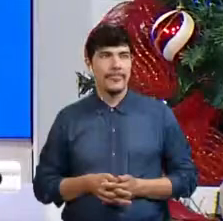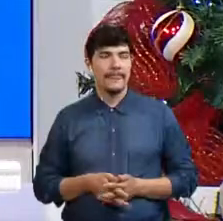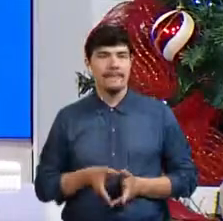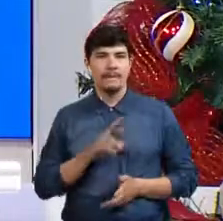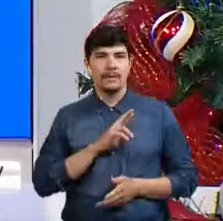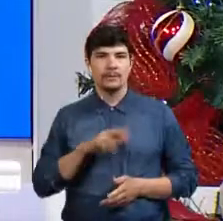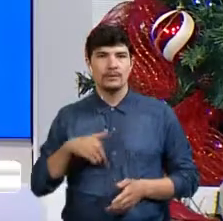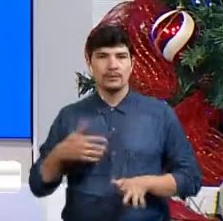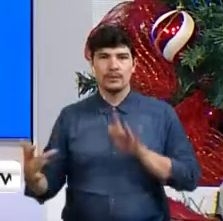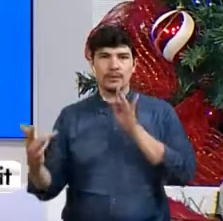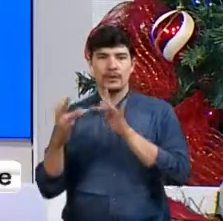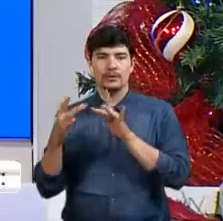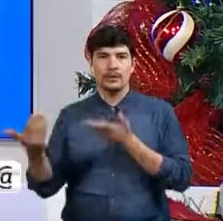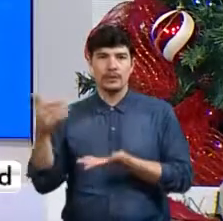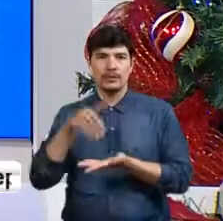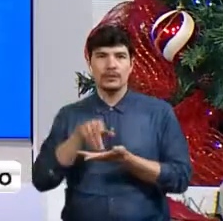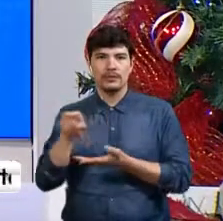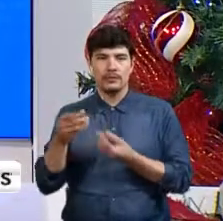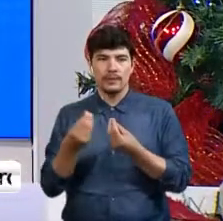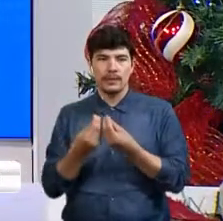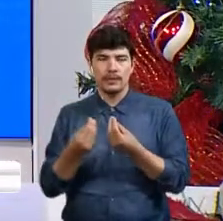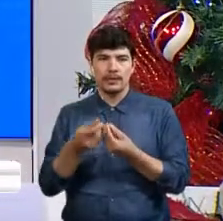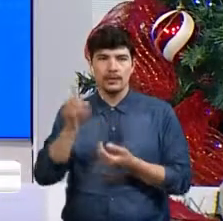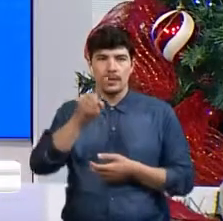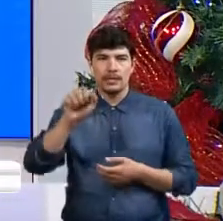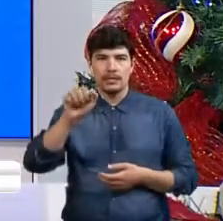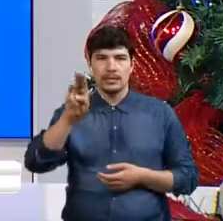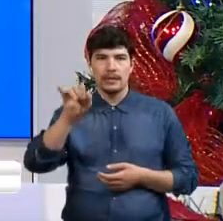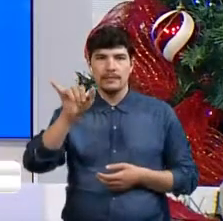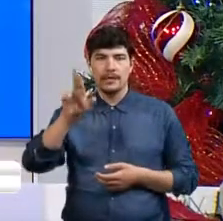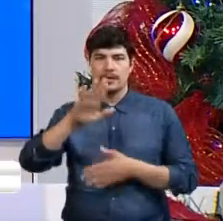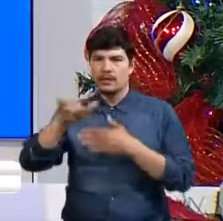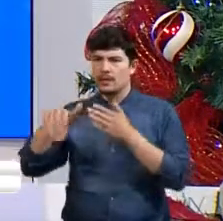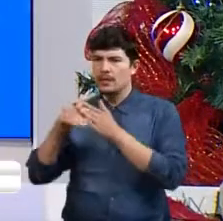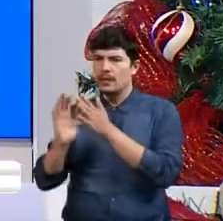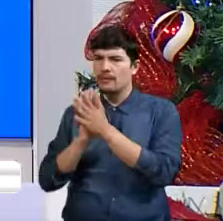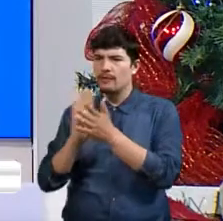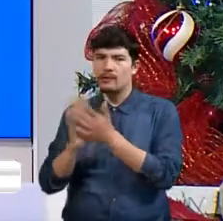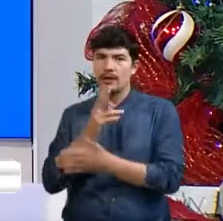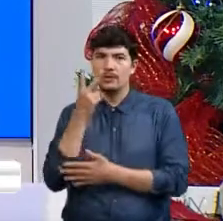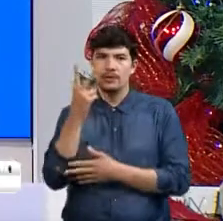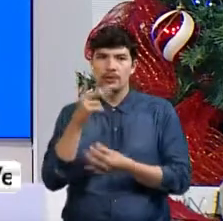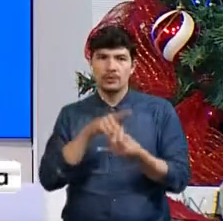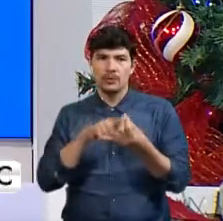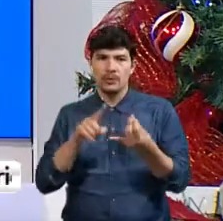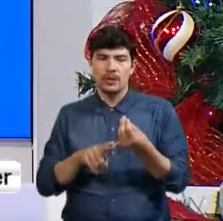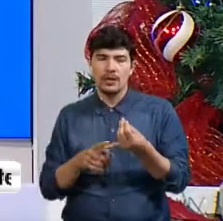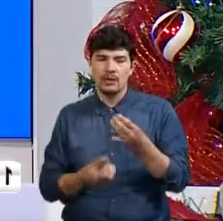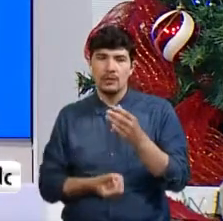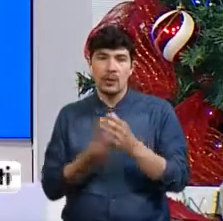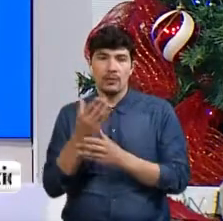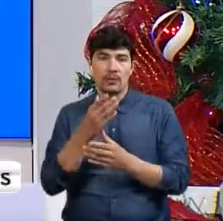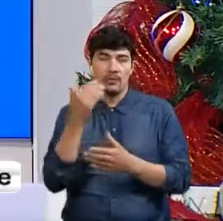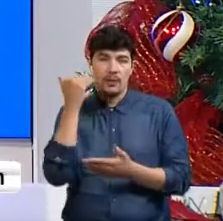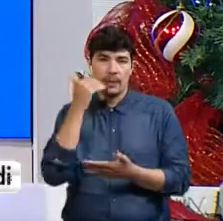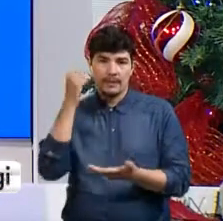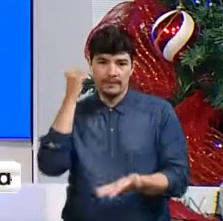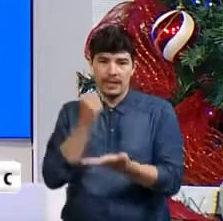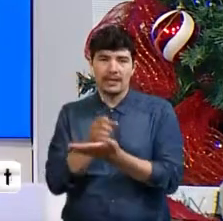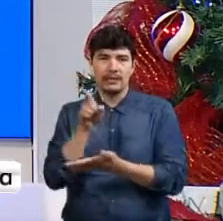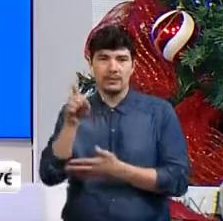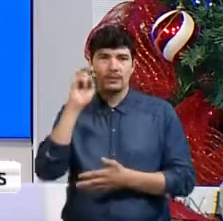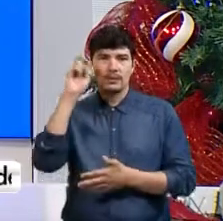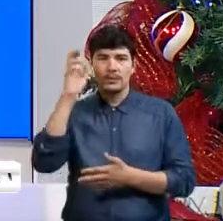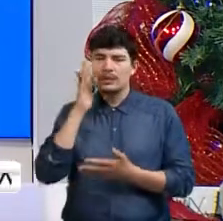Establecemos contacto una vez más con Samir Castillo para que nos entregue todos los detalles de los dos nuevos casos de feminicidio en Norte de Santander. Samir,